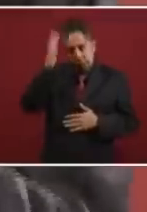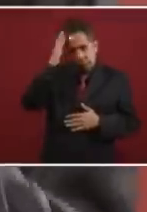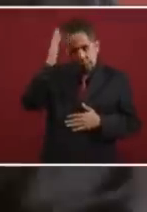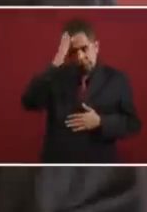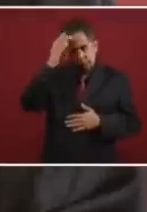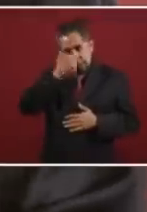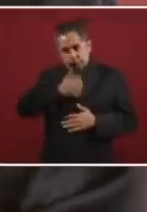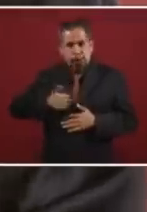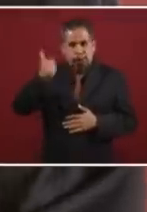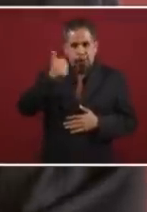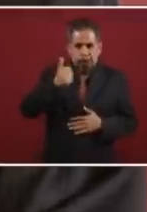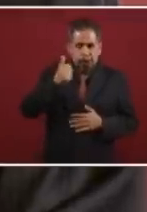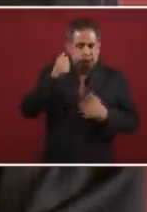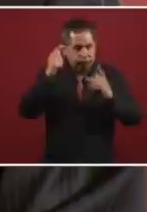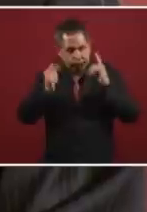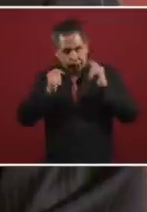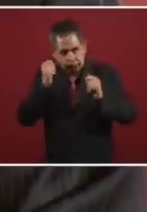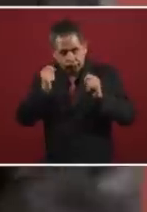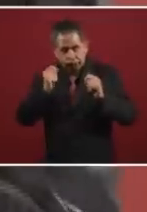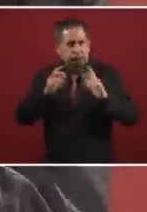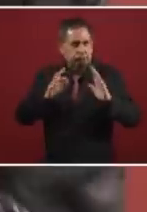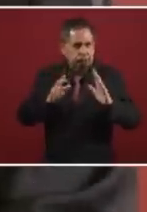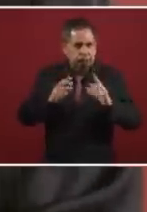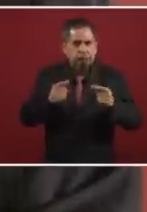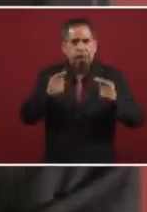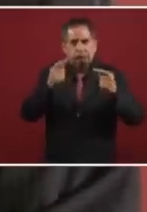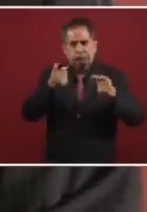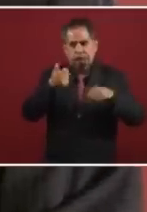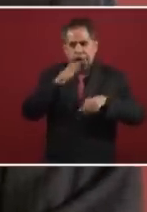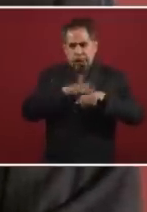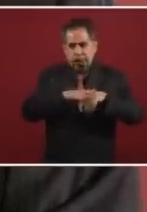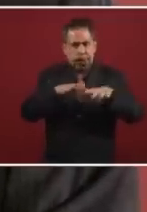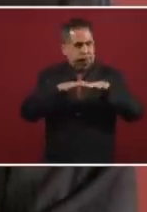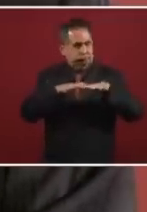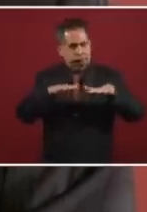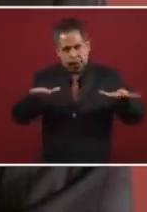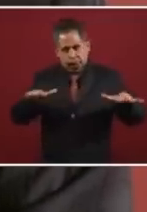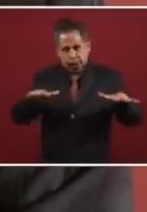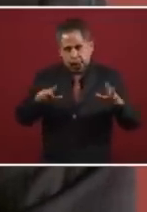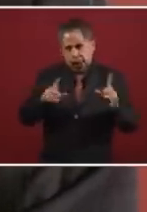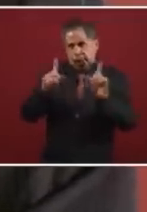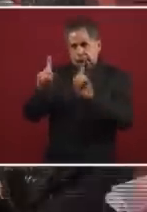sector turístico administrativamente hablando